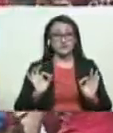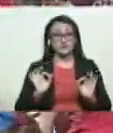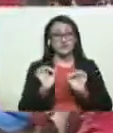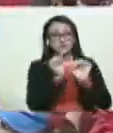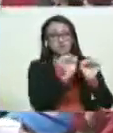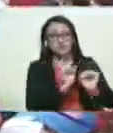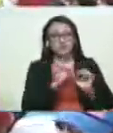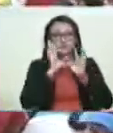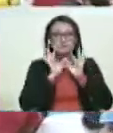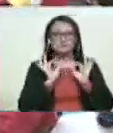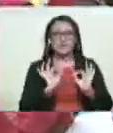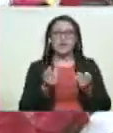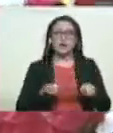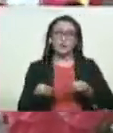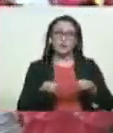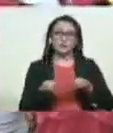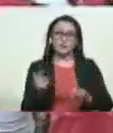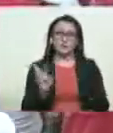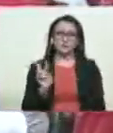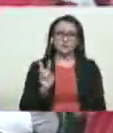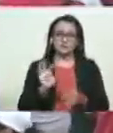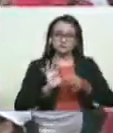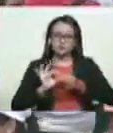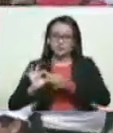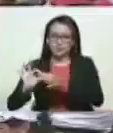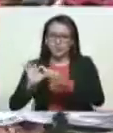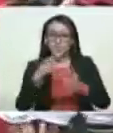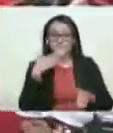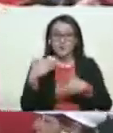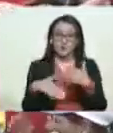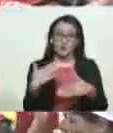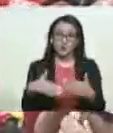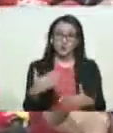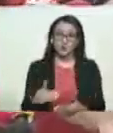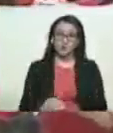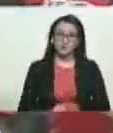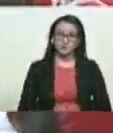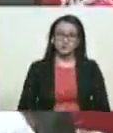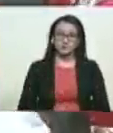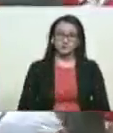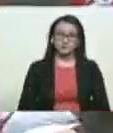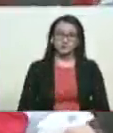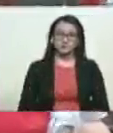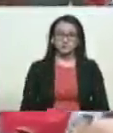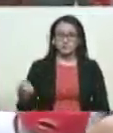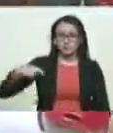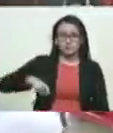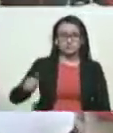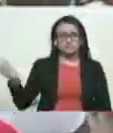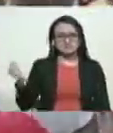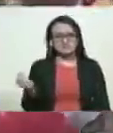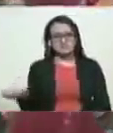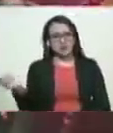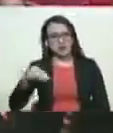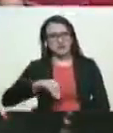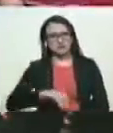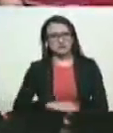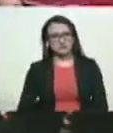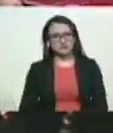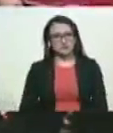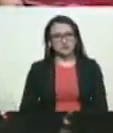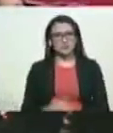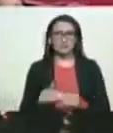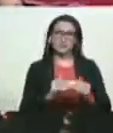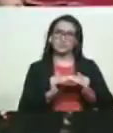la economía para articular la mejor para traer más inversión para